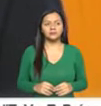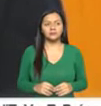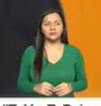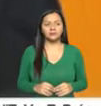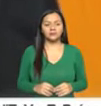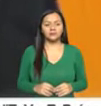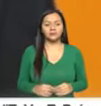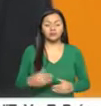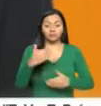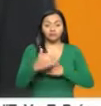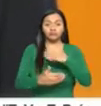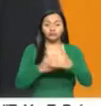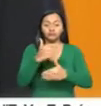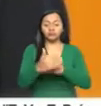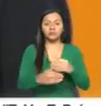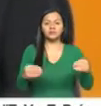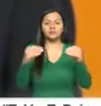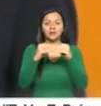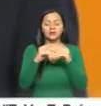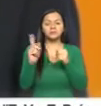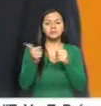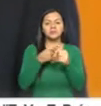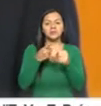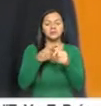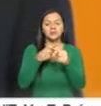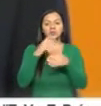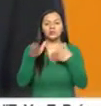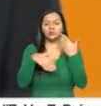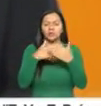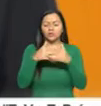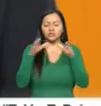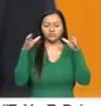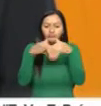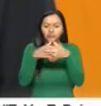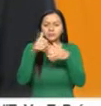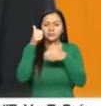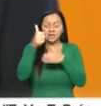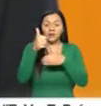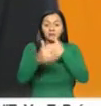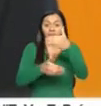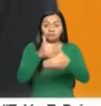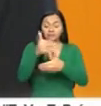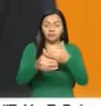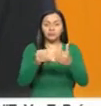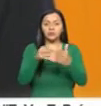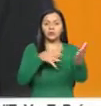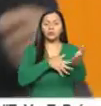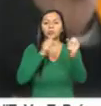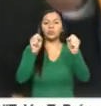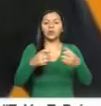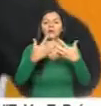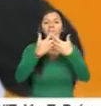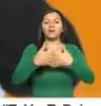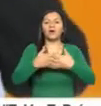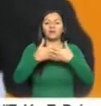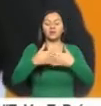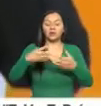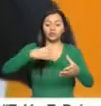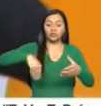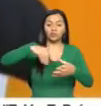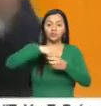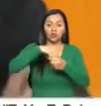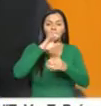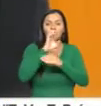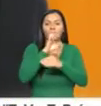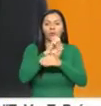Ya ahora, con las primeras 5 líneas de producción que tenemos, esta fábrica podrá satisfacer toda